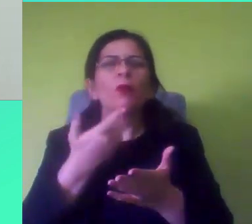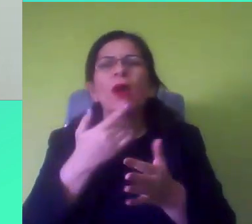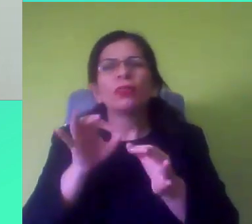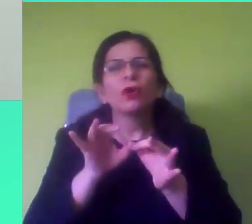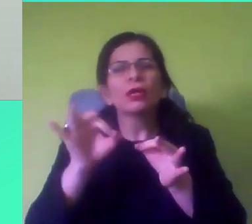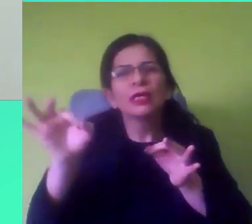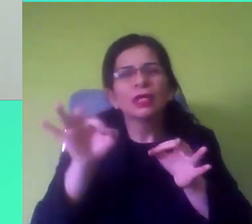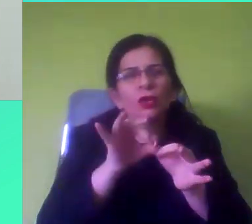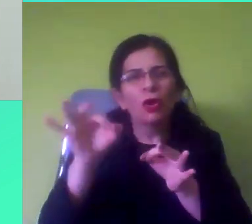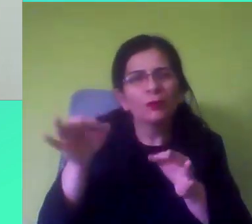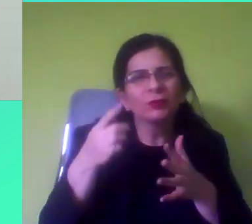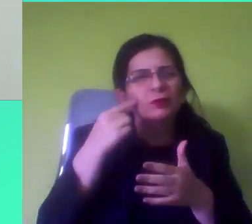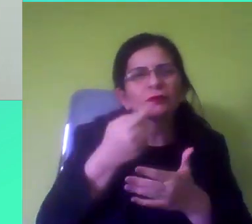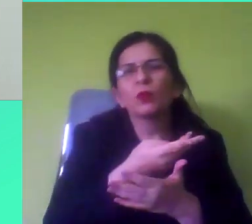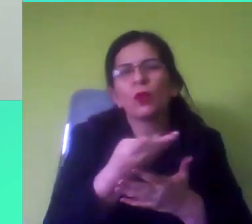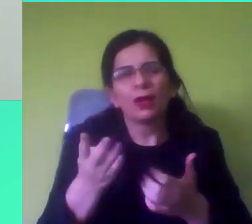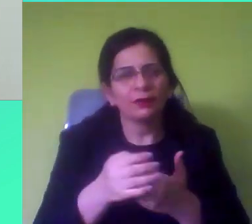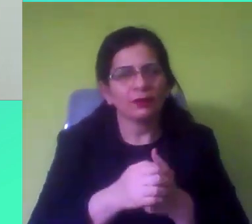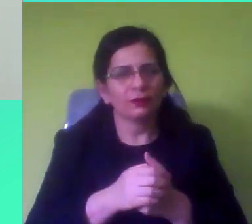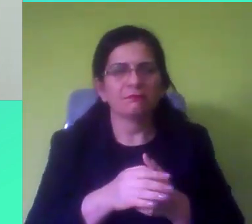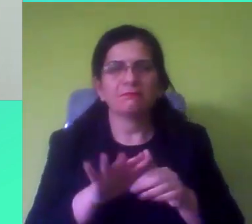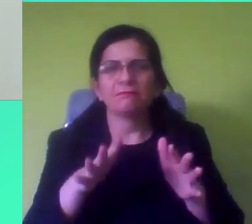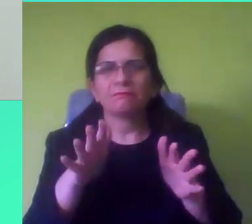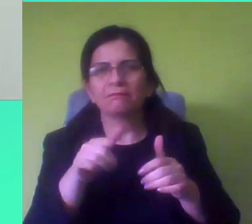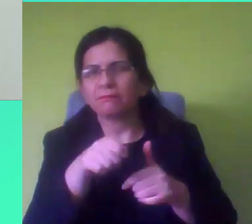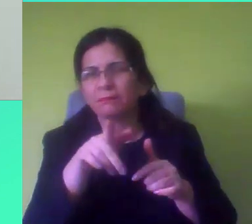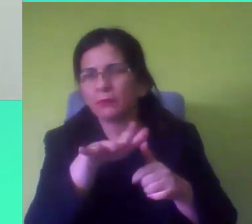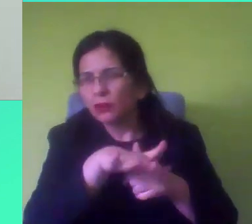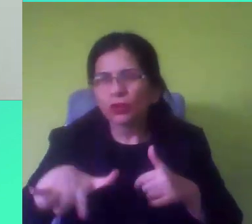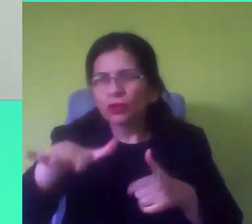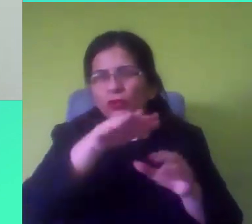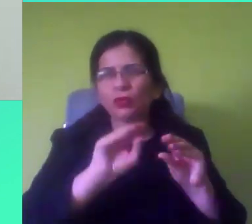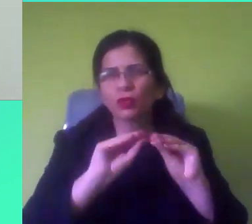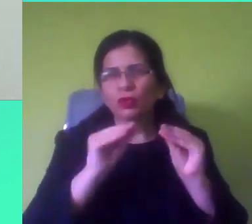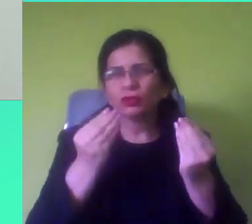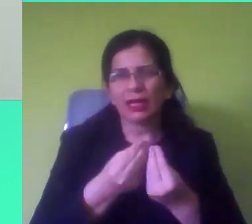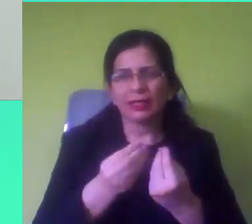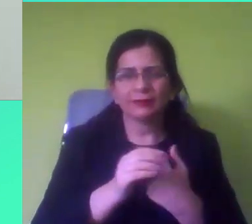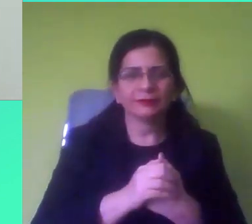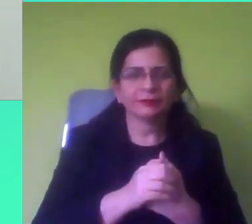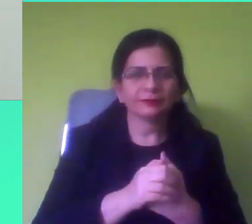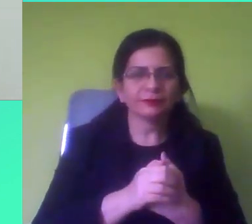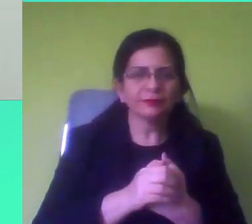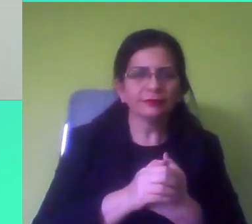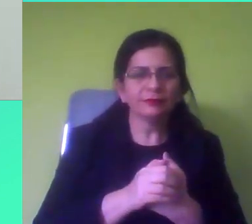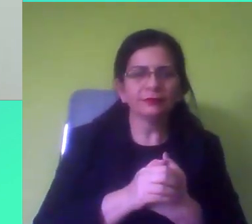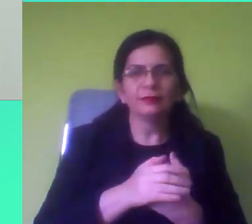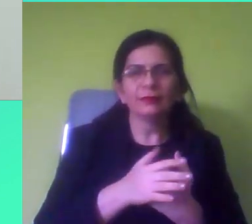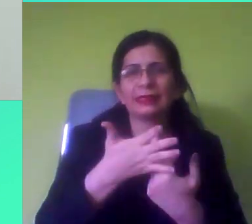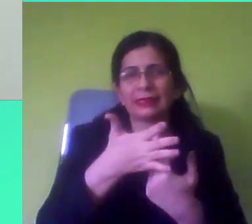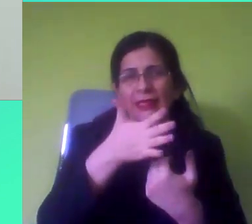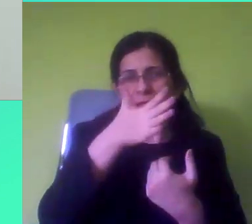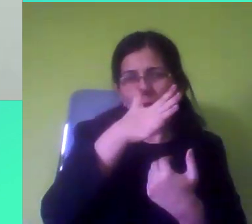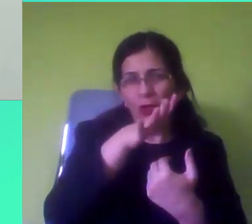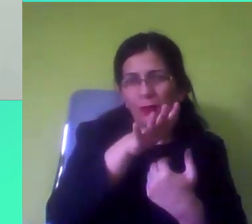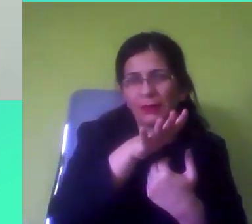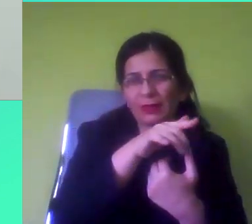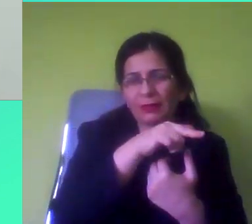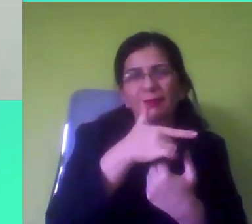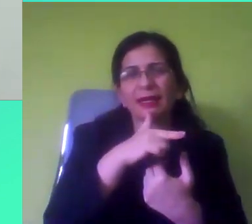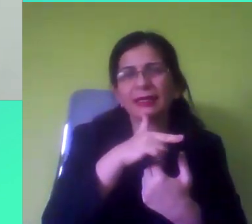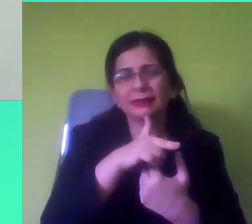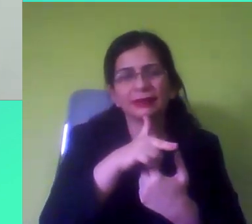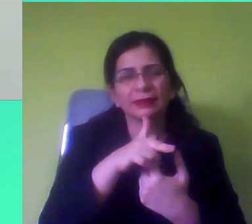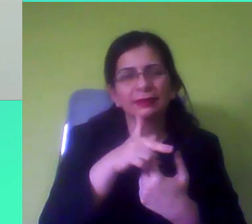kilómetros cuadrados, bueno, hice la equivalencia de que aproximadamente esa superficie de 5.769 kilómetros cuadrados equivale a